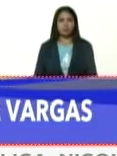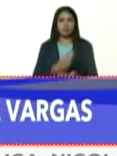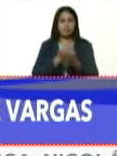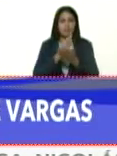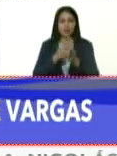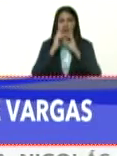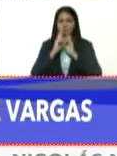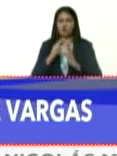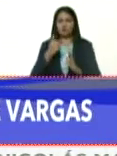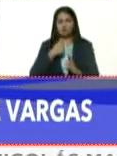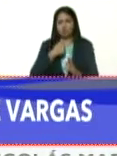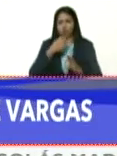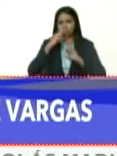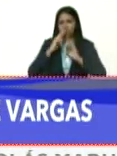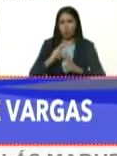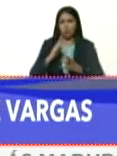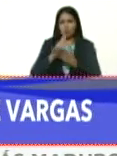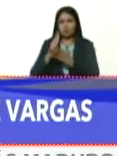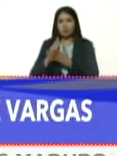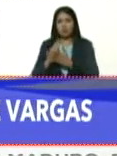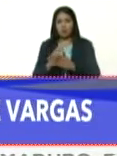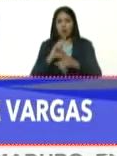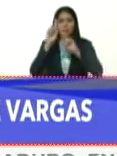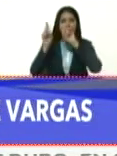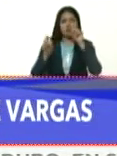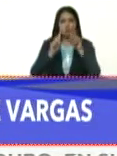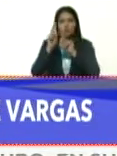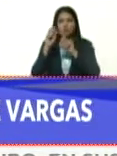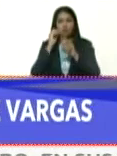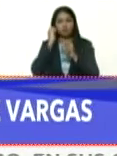respondo a la pregunta,